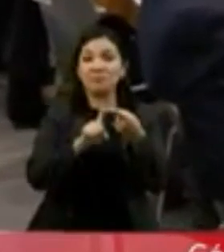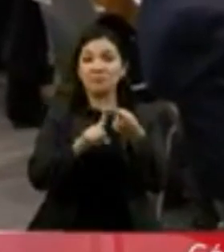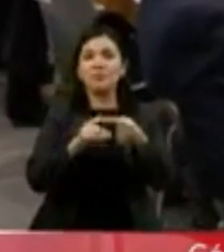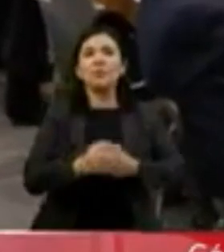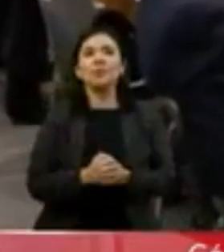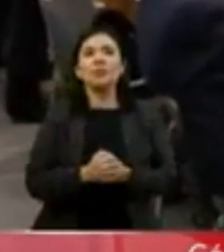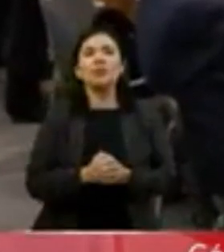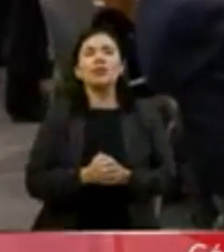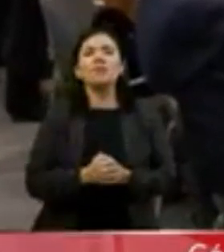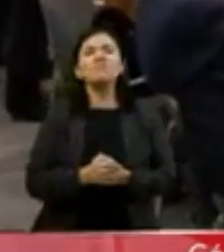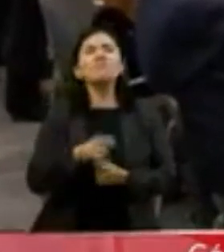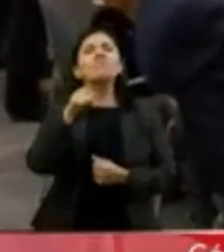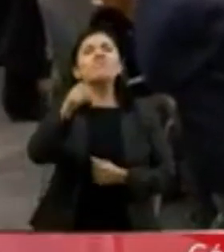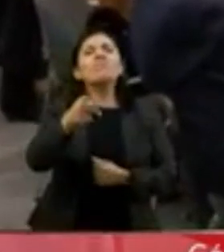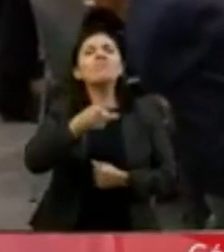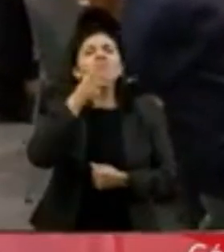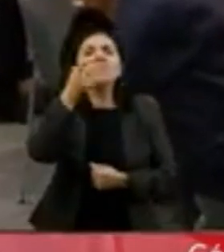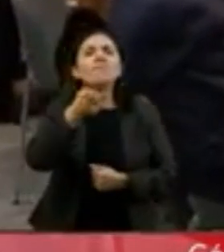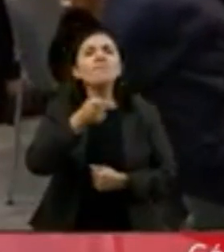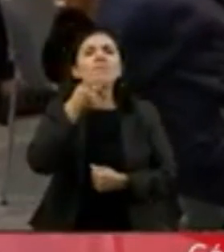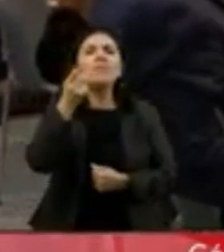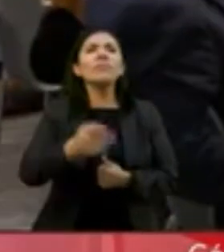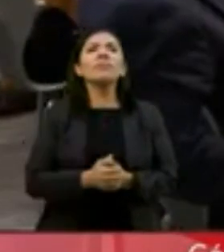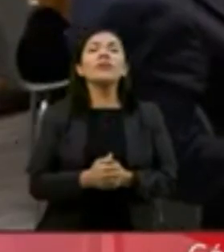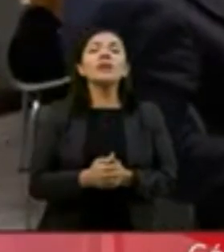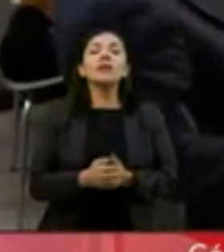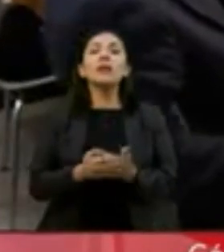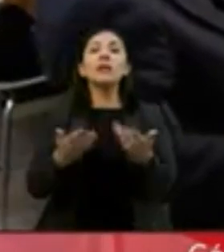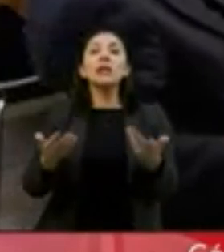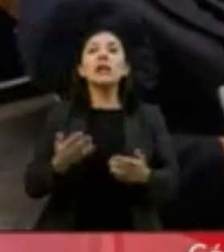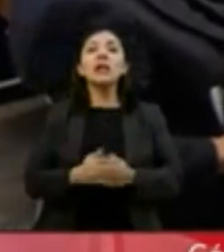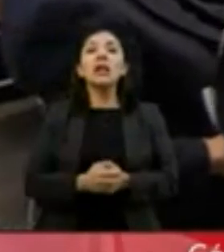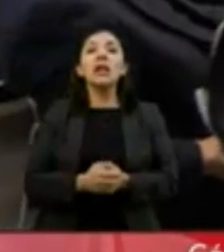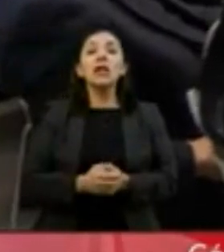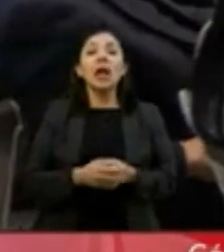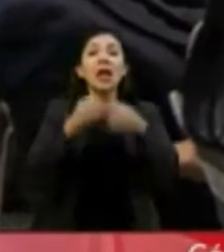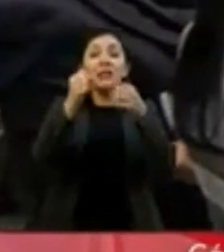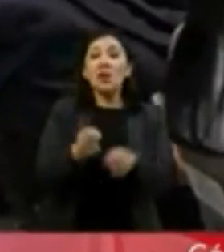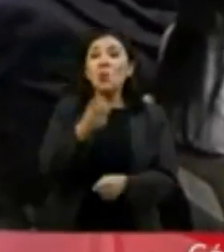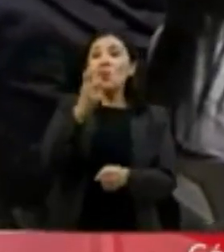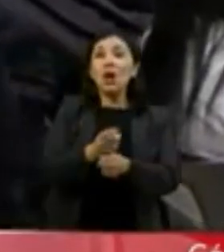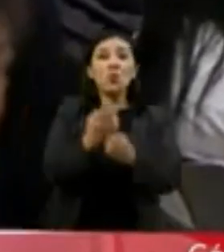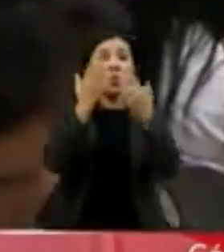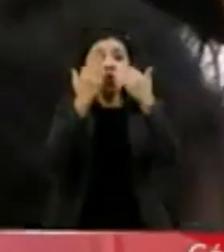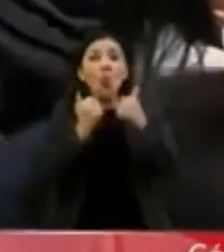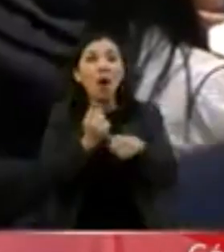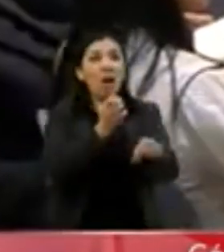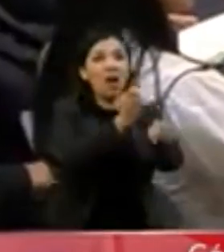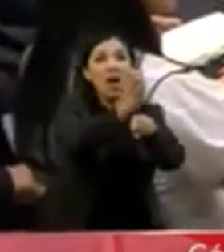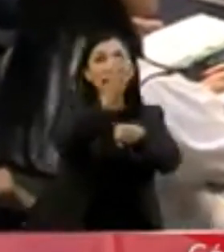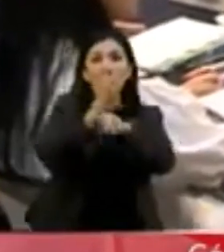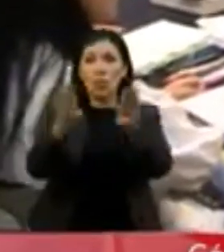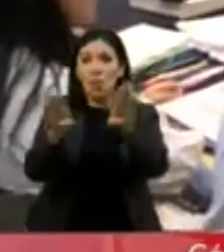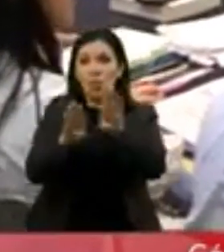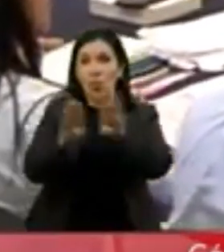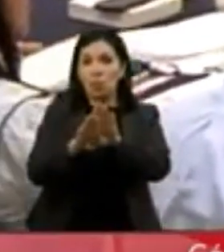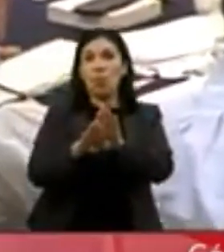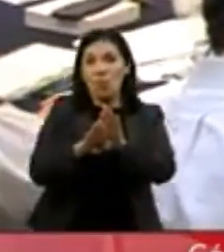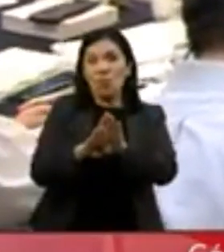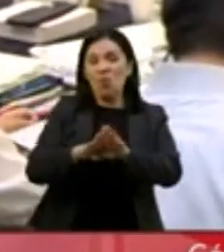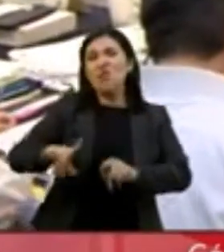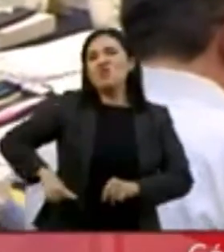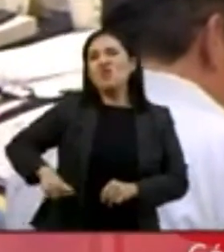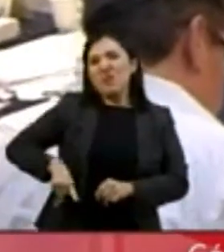respecto a quienes dicen de de la inseguridad en Estados como el que gobierna Acción